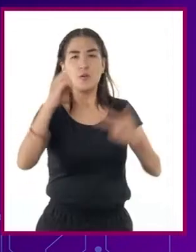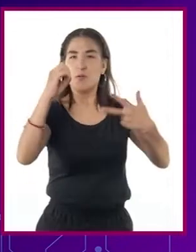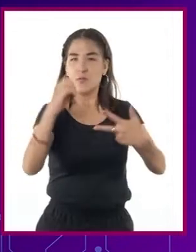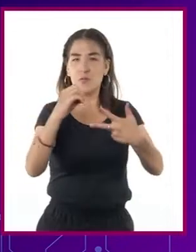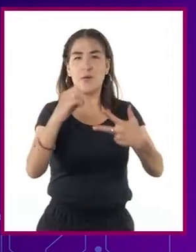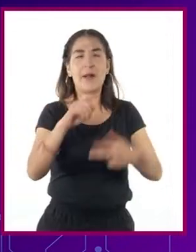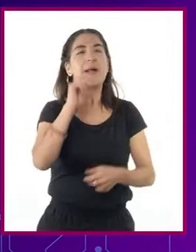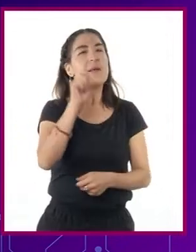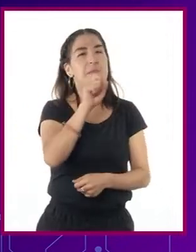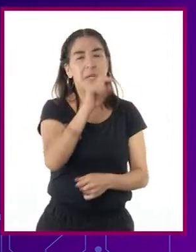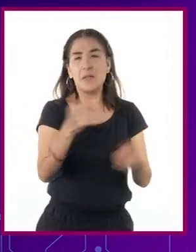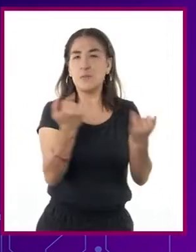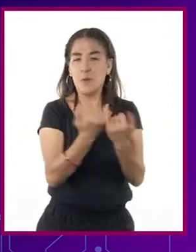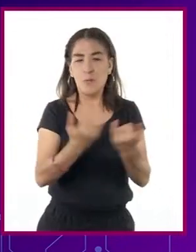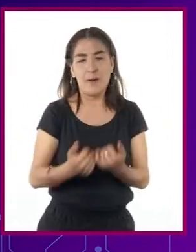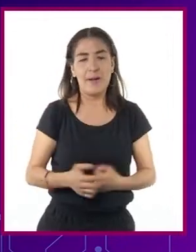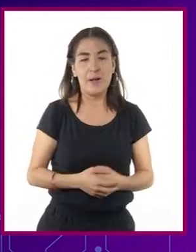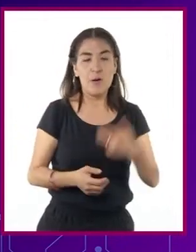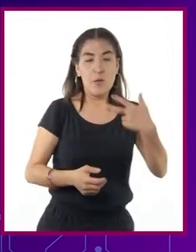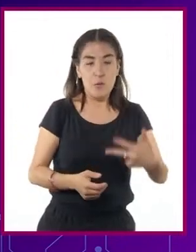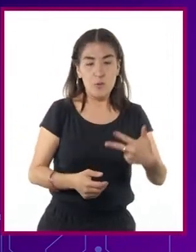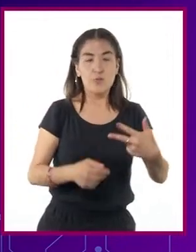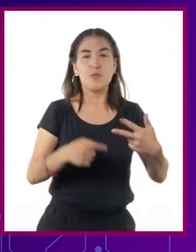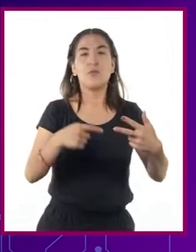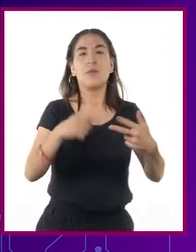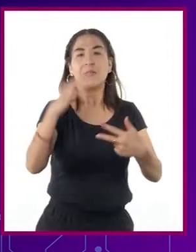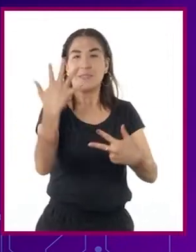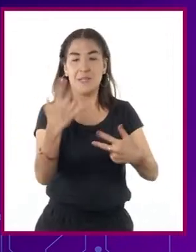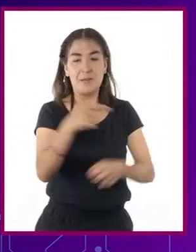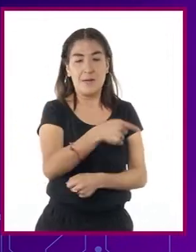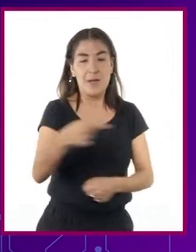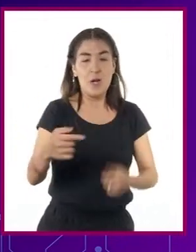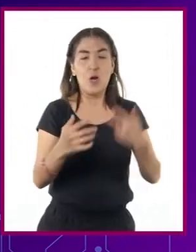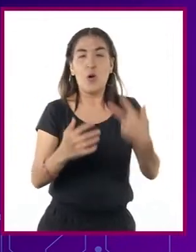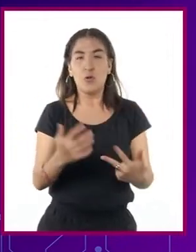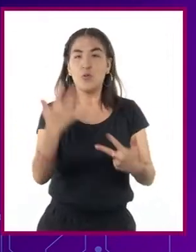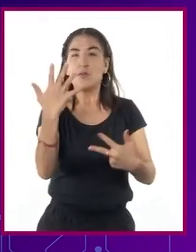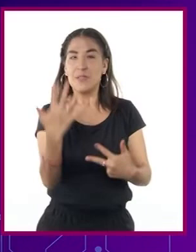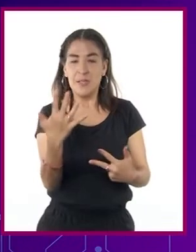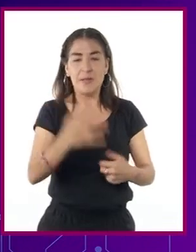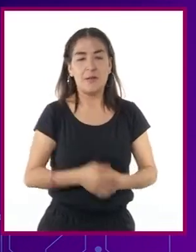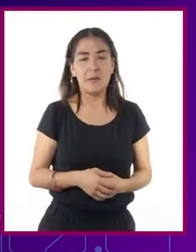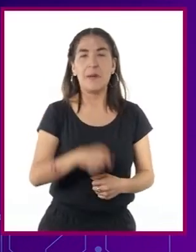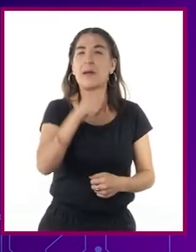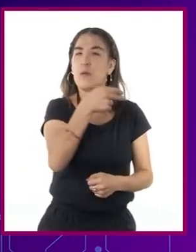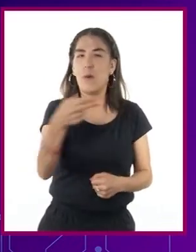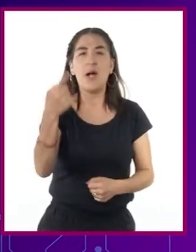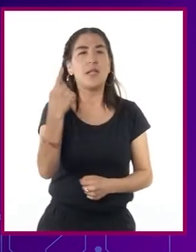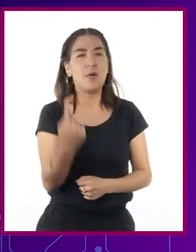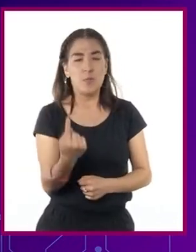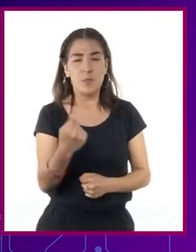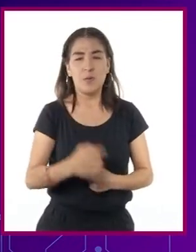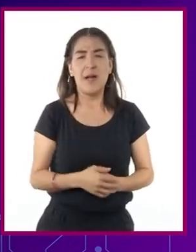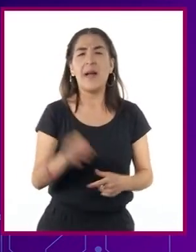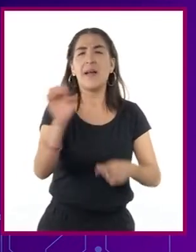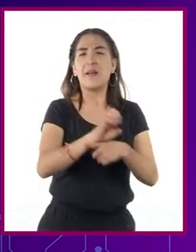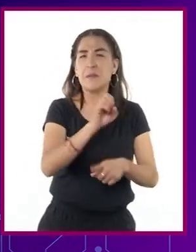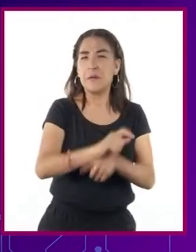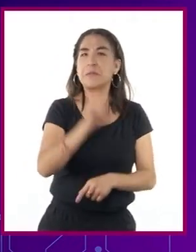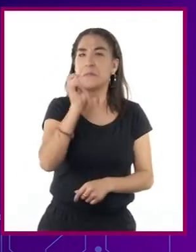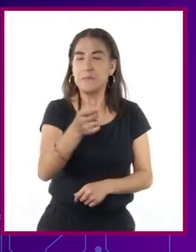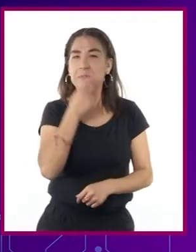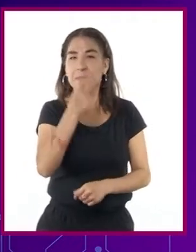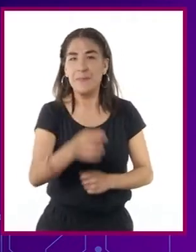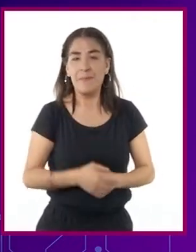que también 8 elevado a la 5 entre 8 elevado a la 5 igual a 1. Entonces podemos deducir que